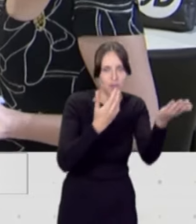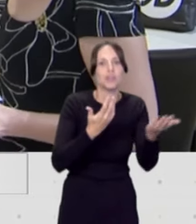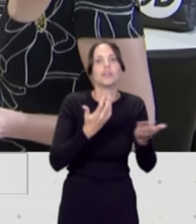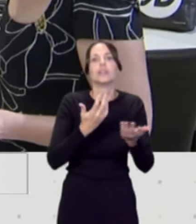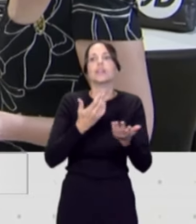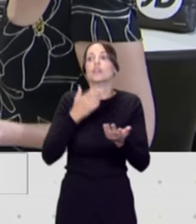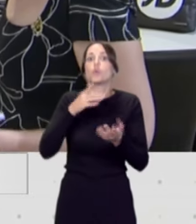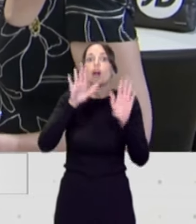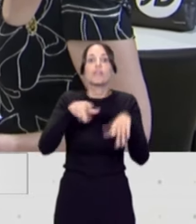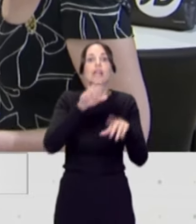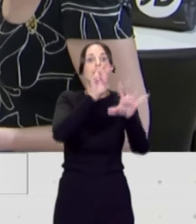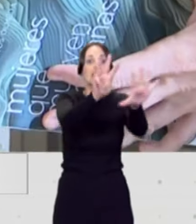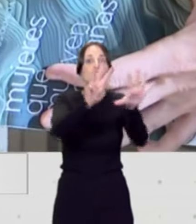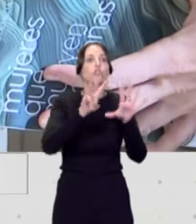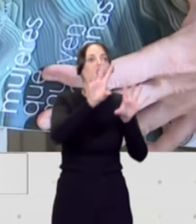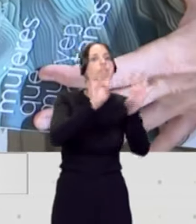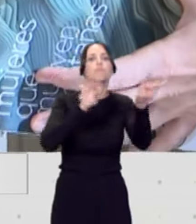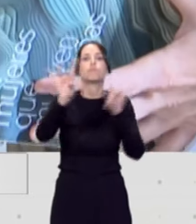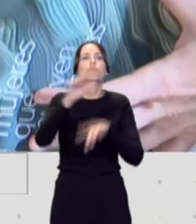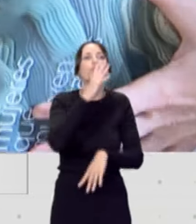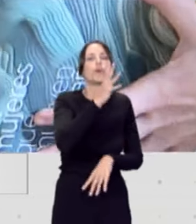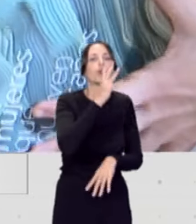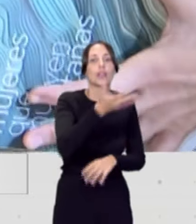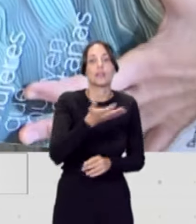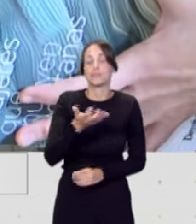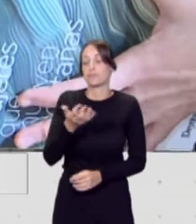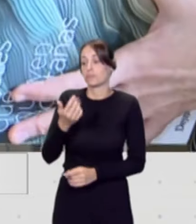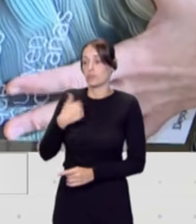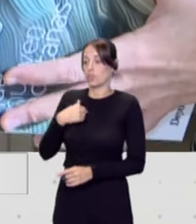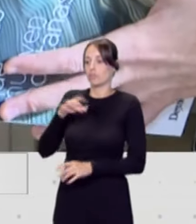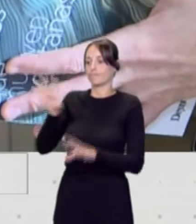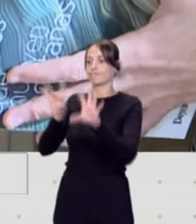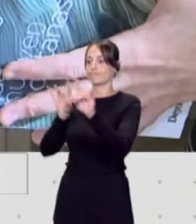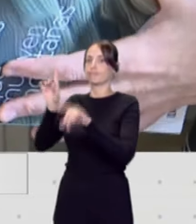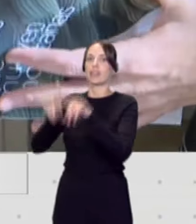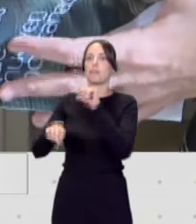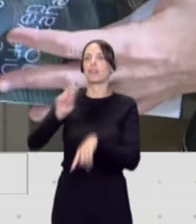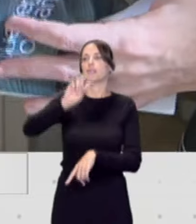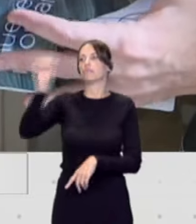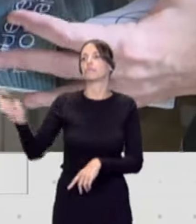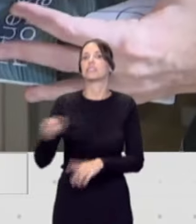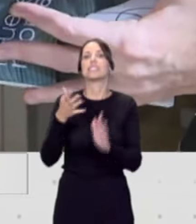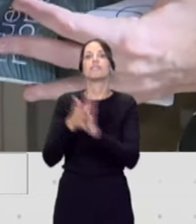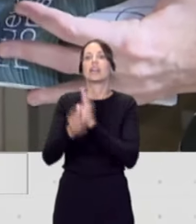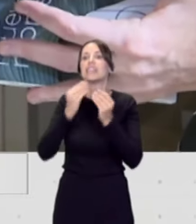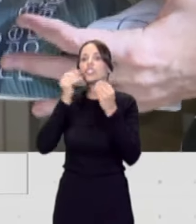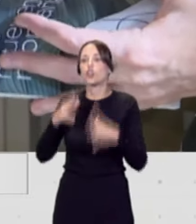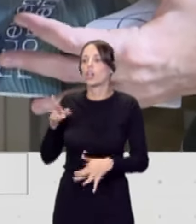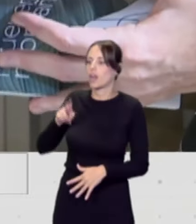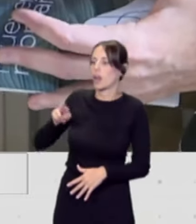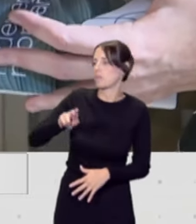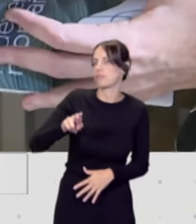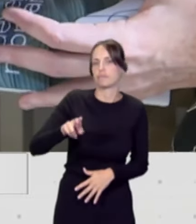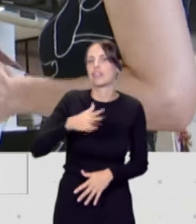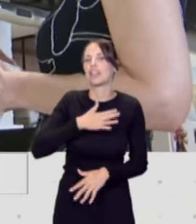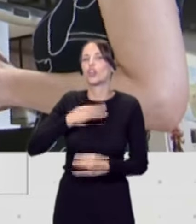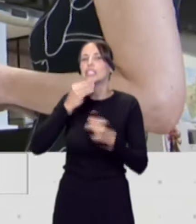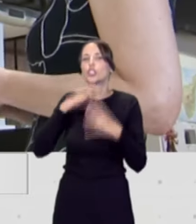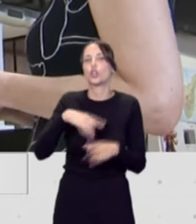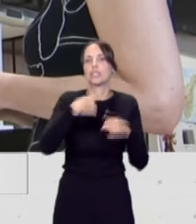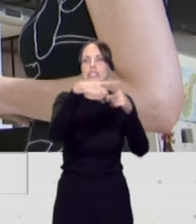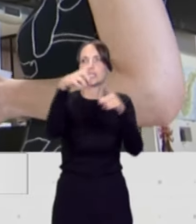las escogí, quería que fueran diversas, ¿no? Quería que no fueran la misma historia repetida, sino que fueran diversas. Entonces,